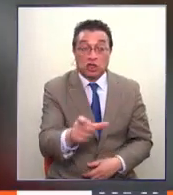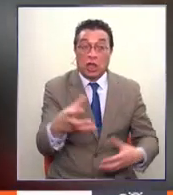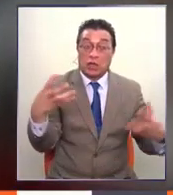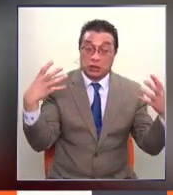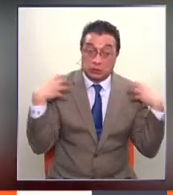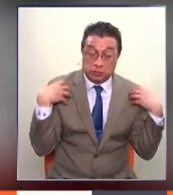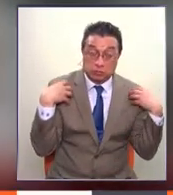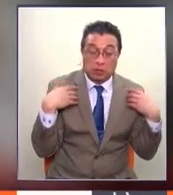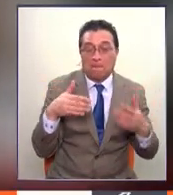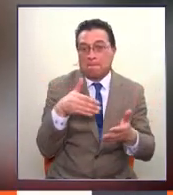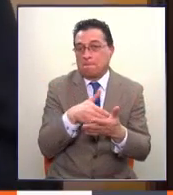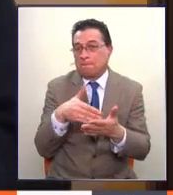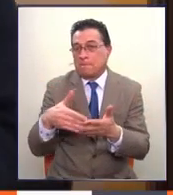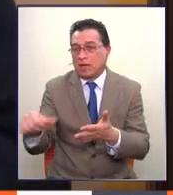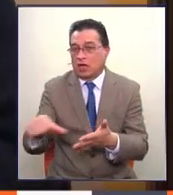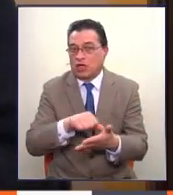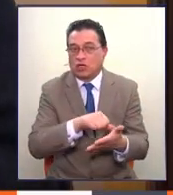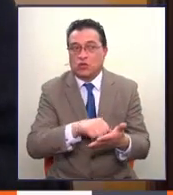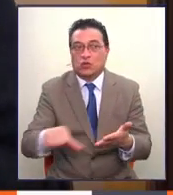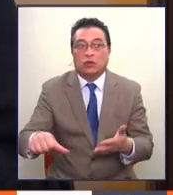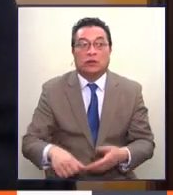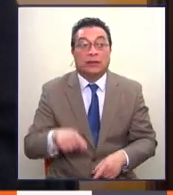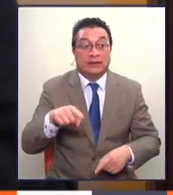situación arriesga millonarias multas